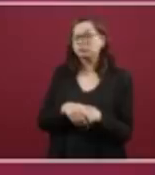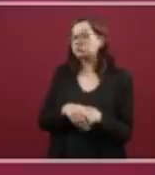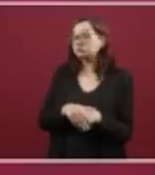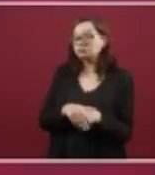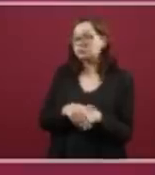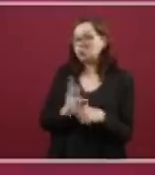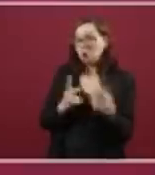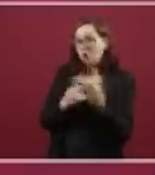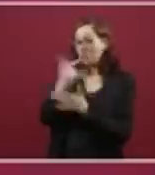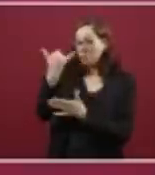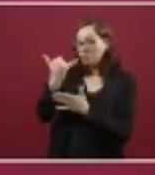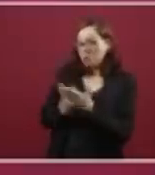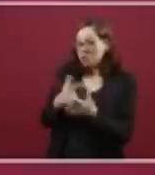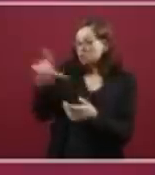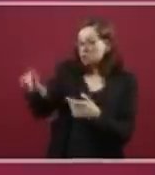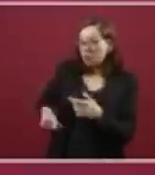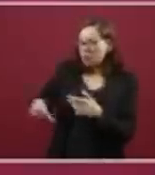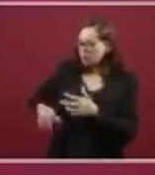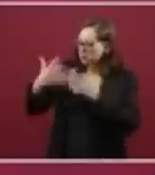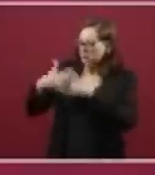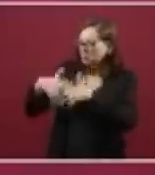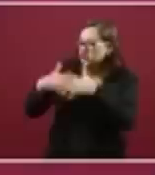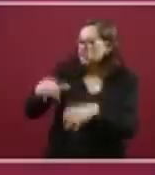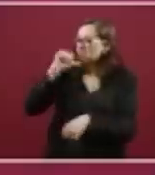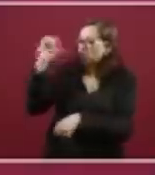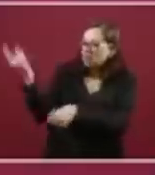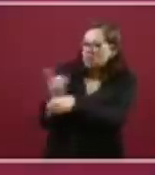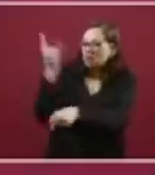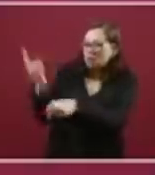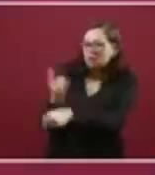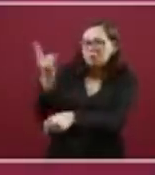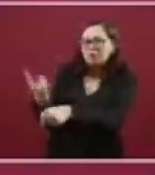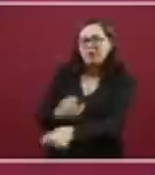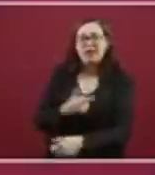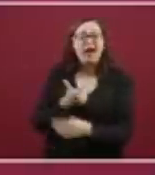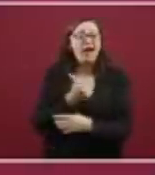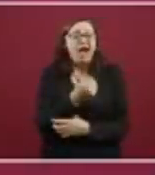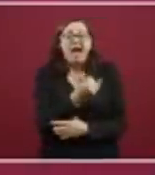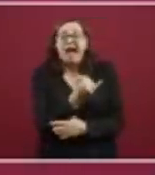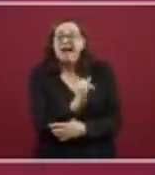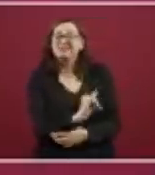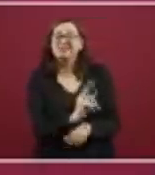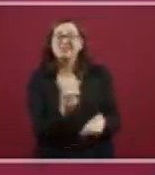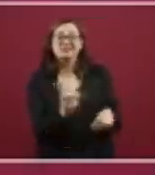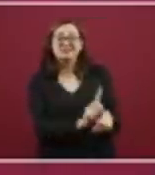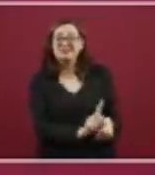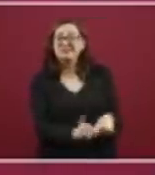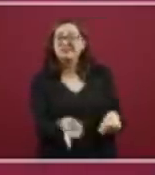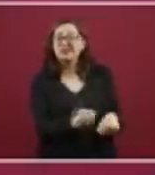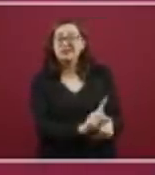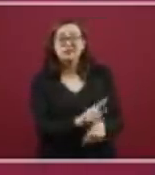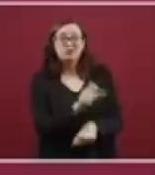funcionando el gobierno. Lo cierto es que vamos muy bien,